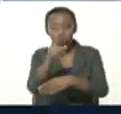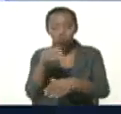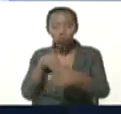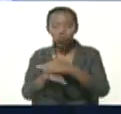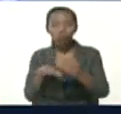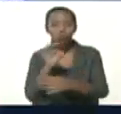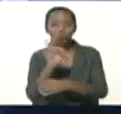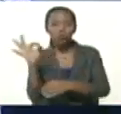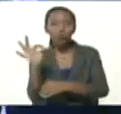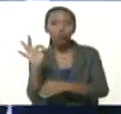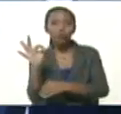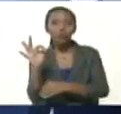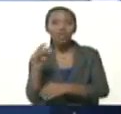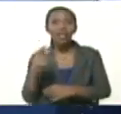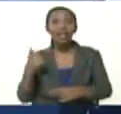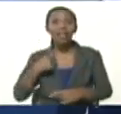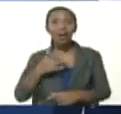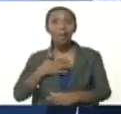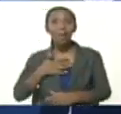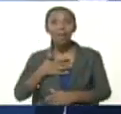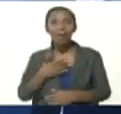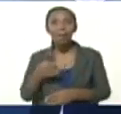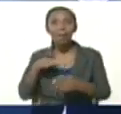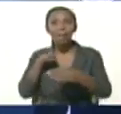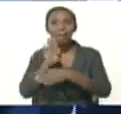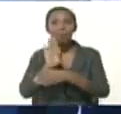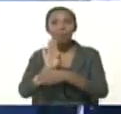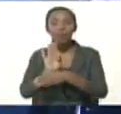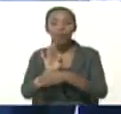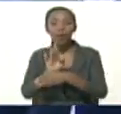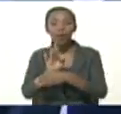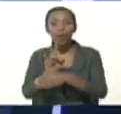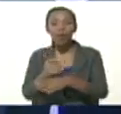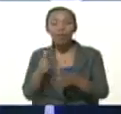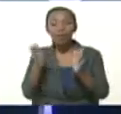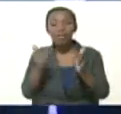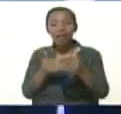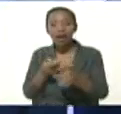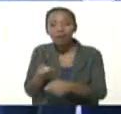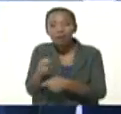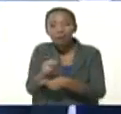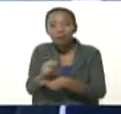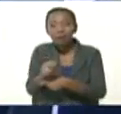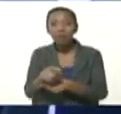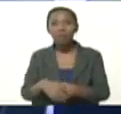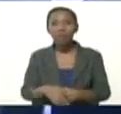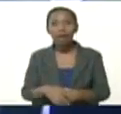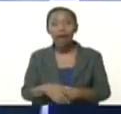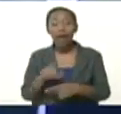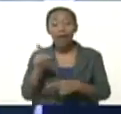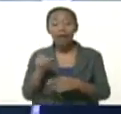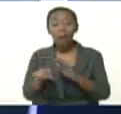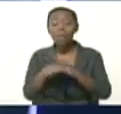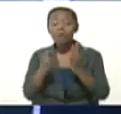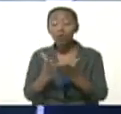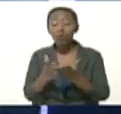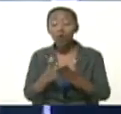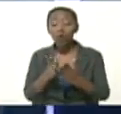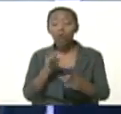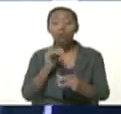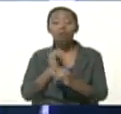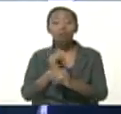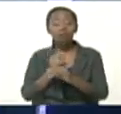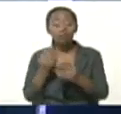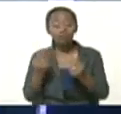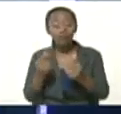Bueno, aquí tengo mi bóveda. ¿Ah? Este es el mundo de la economía del futuro, la economía digital.